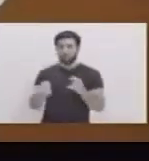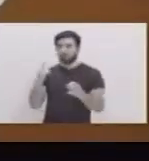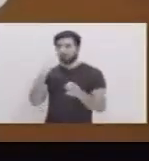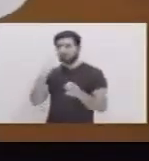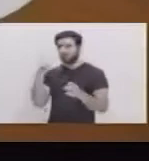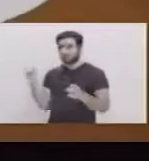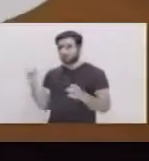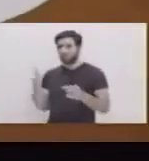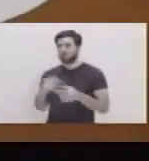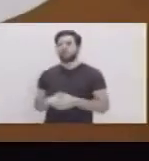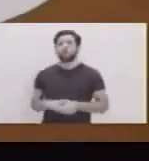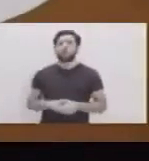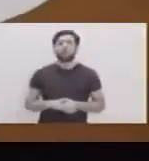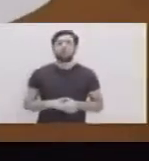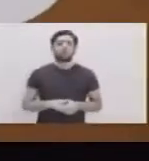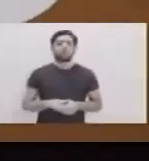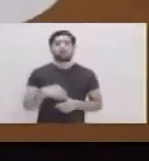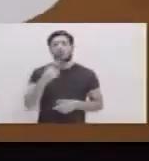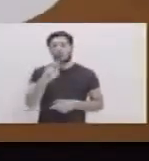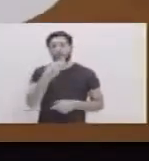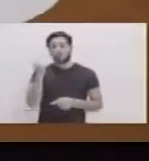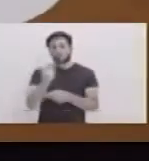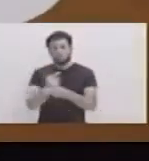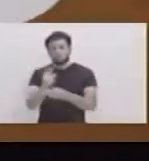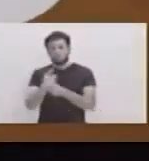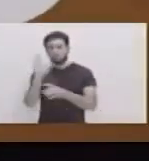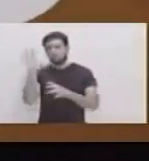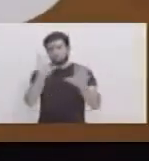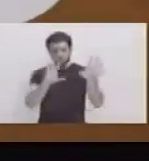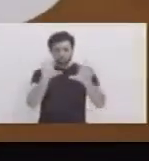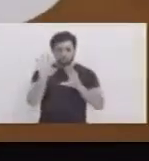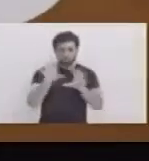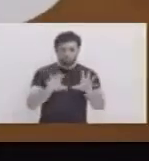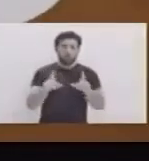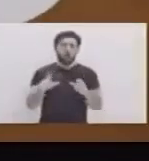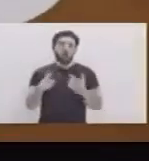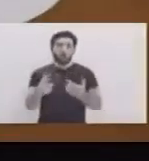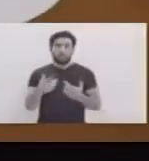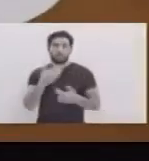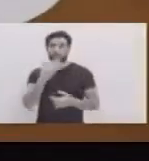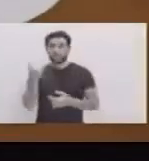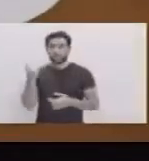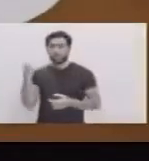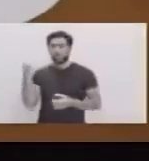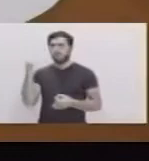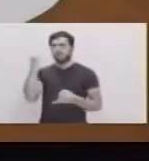Hasta terminar en la última parte que directamente correspondería